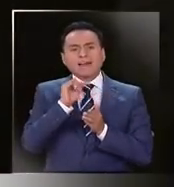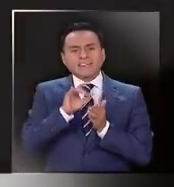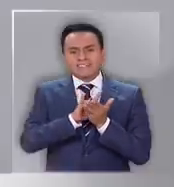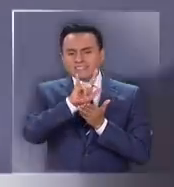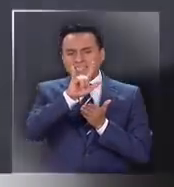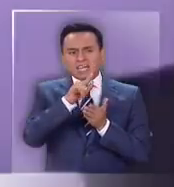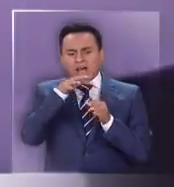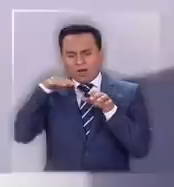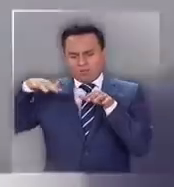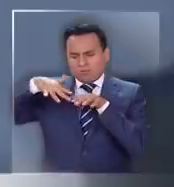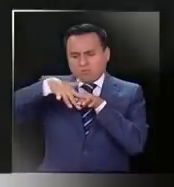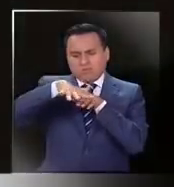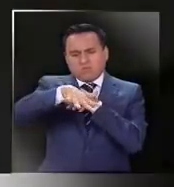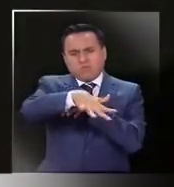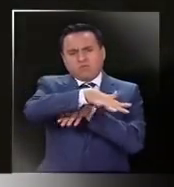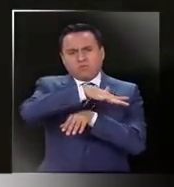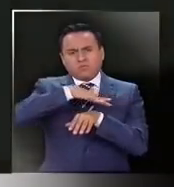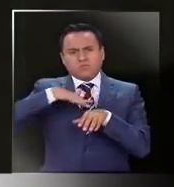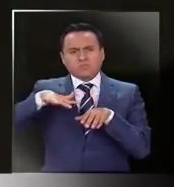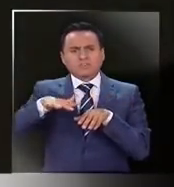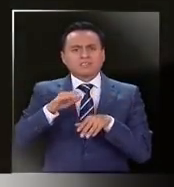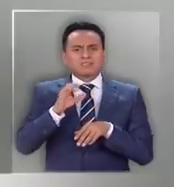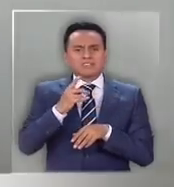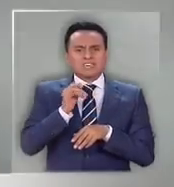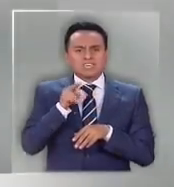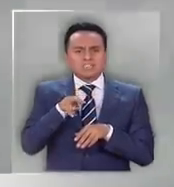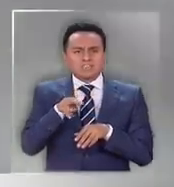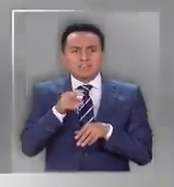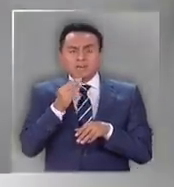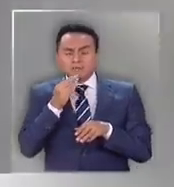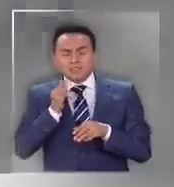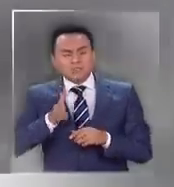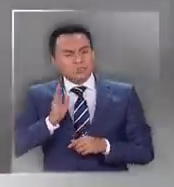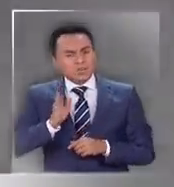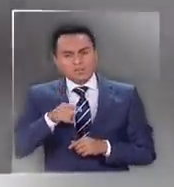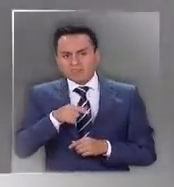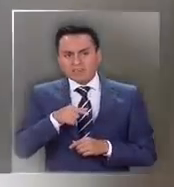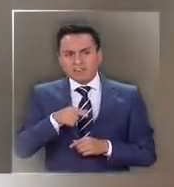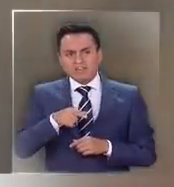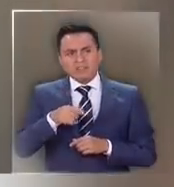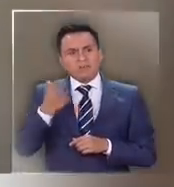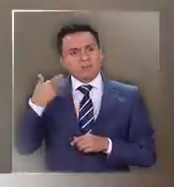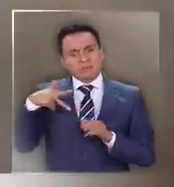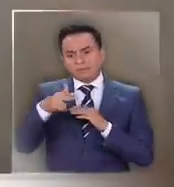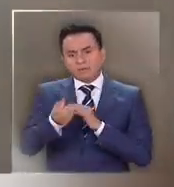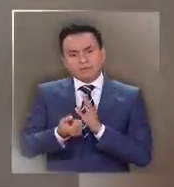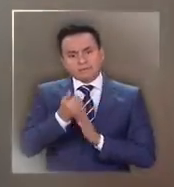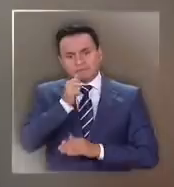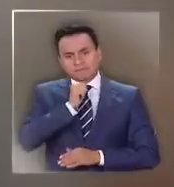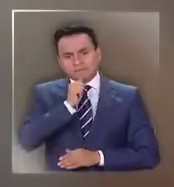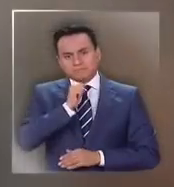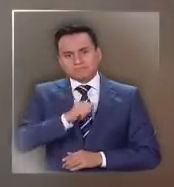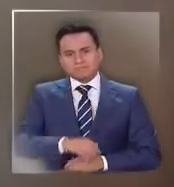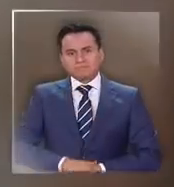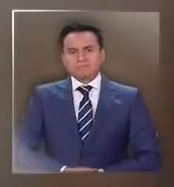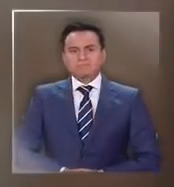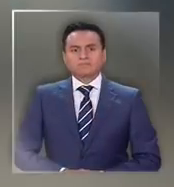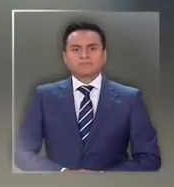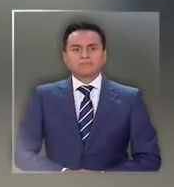un desagüe colapsó en un nuevo sector de check-in que todavía no había sido inaugurado.